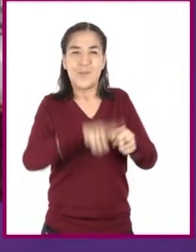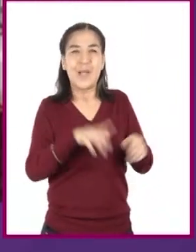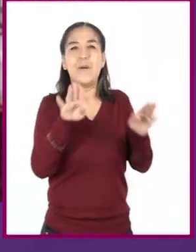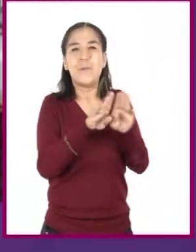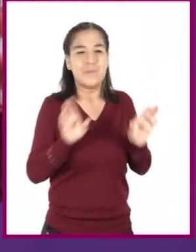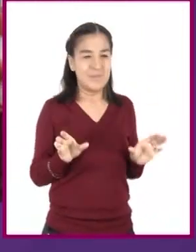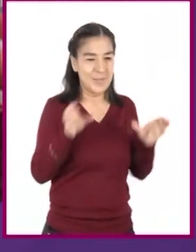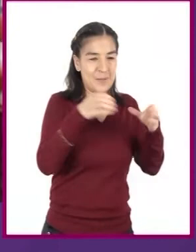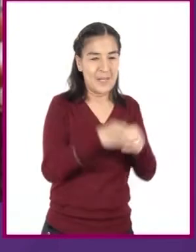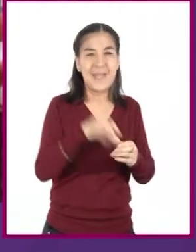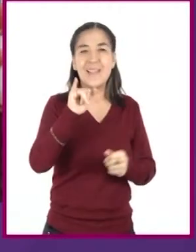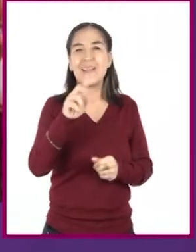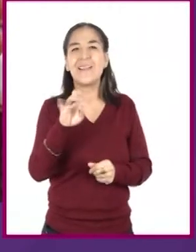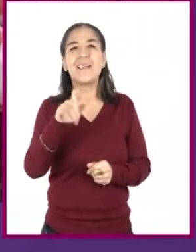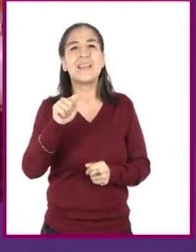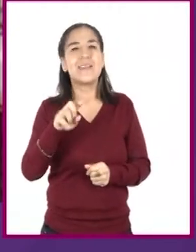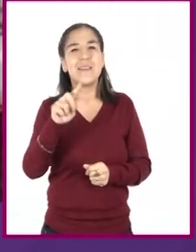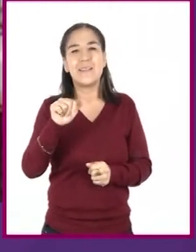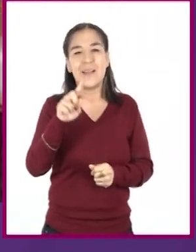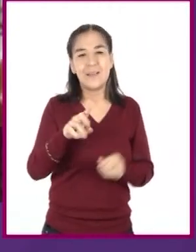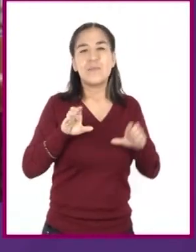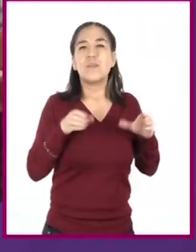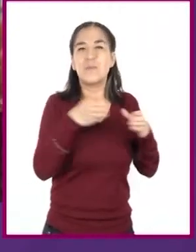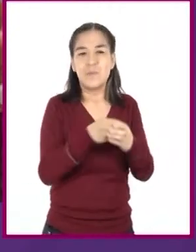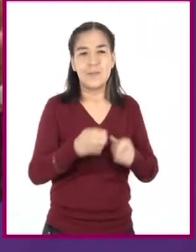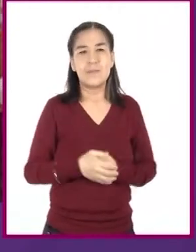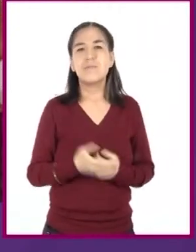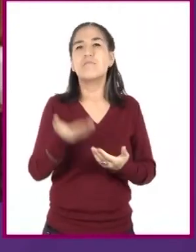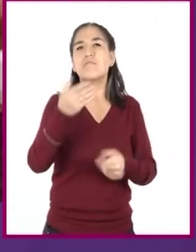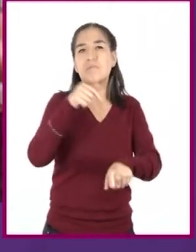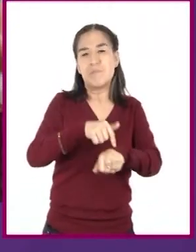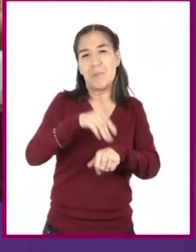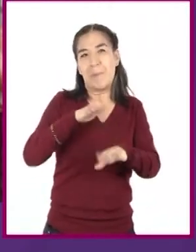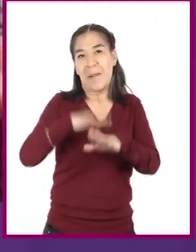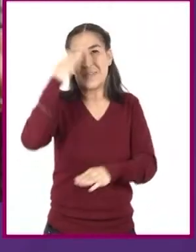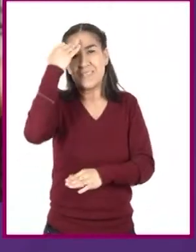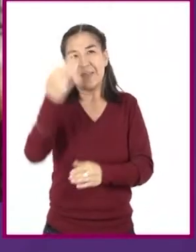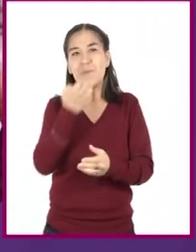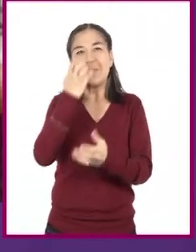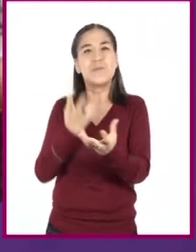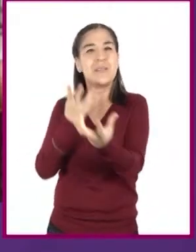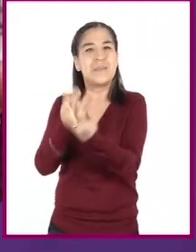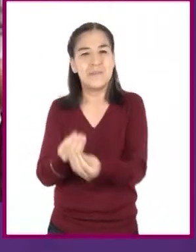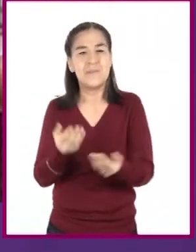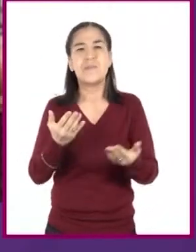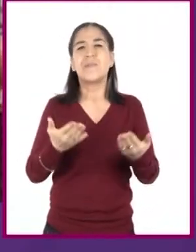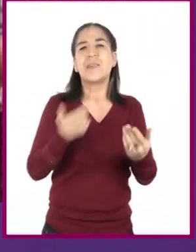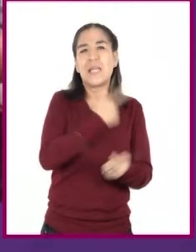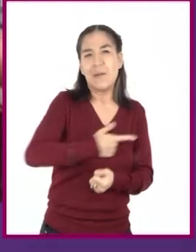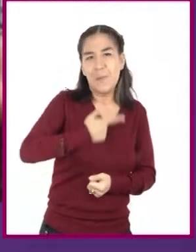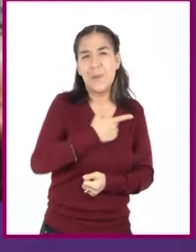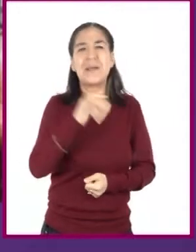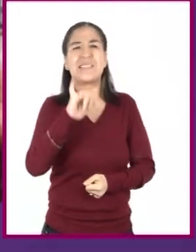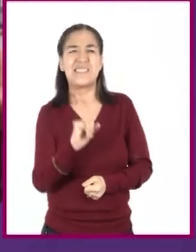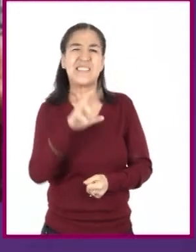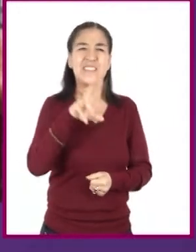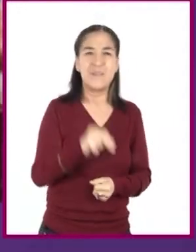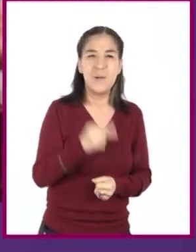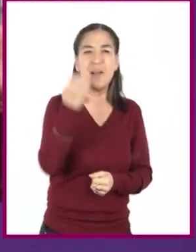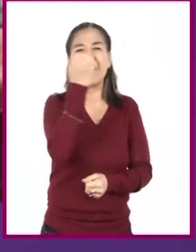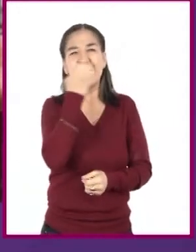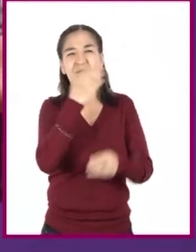colectivas. Pasamos mucho tiempo en la escuela, compartiendo clases, gustos o disgustos por ciertas materias, por